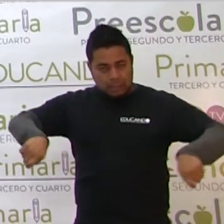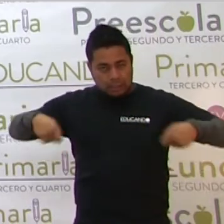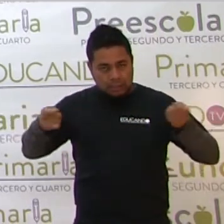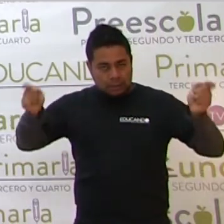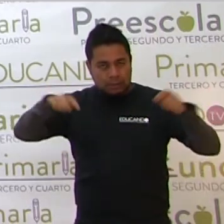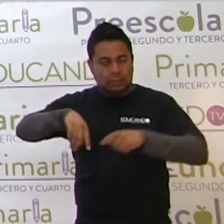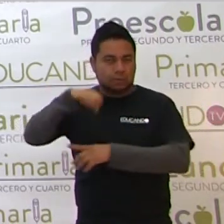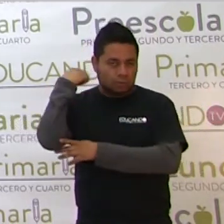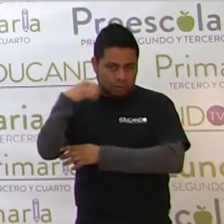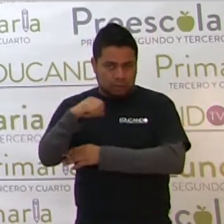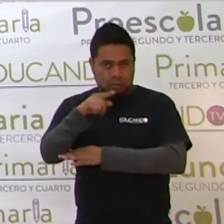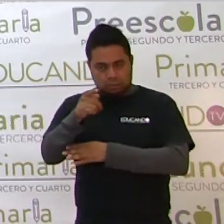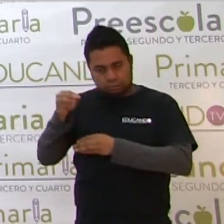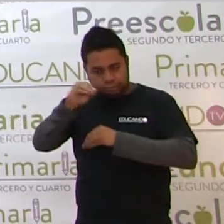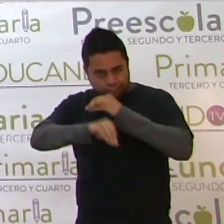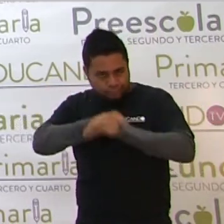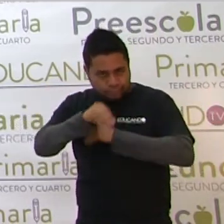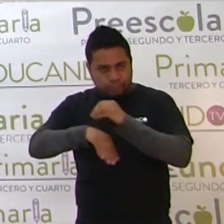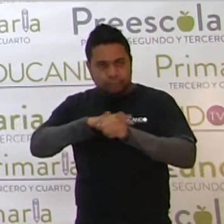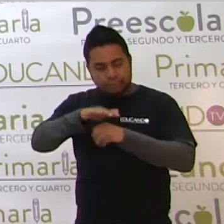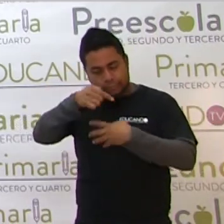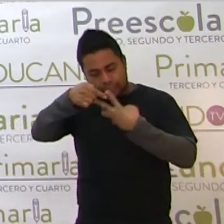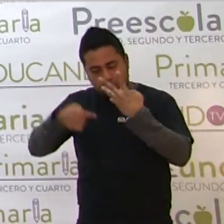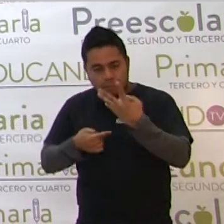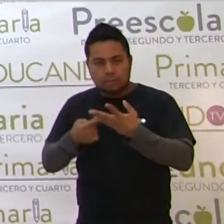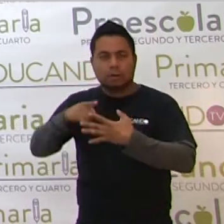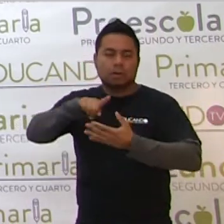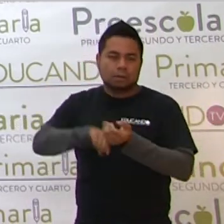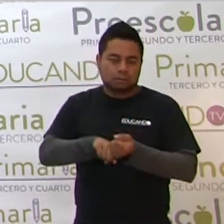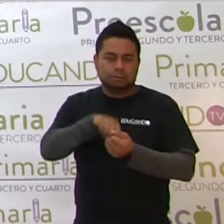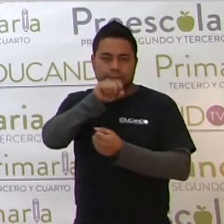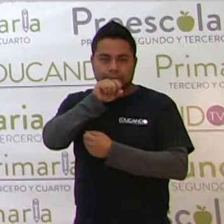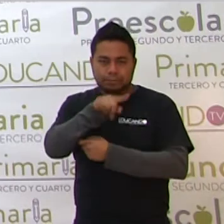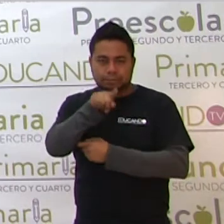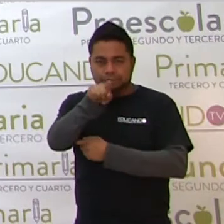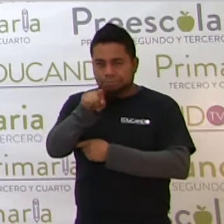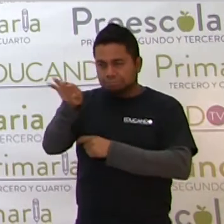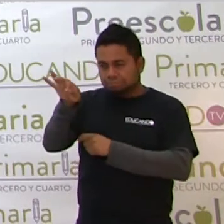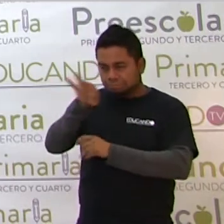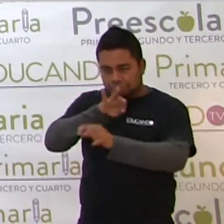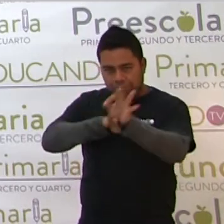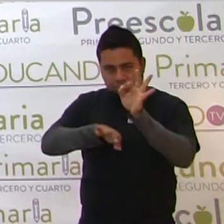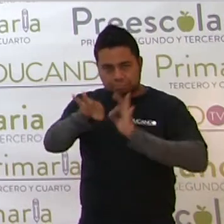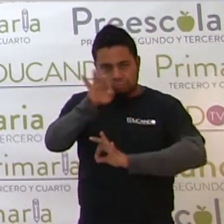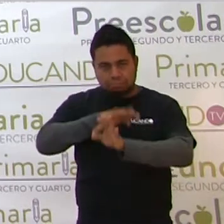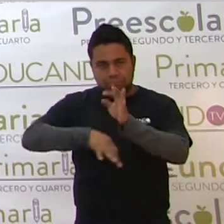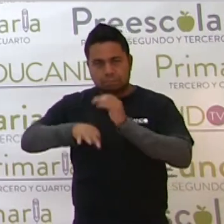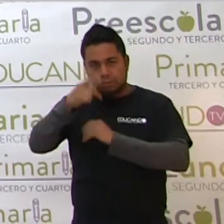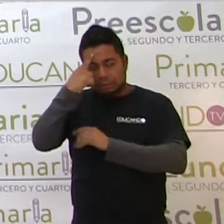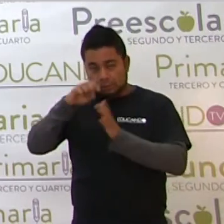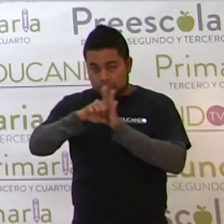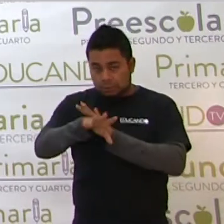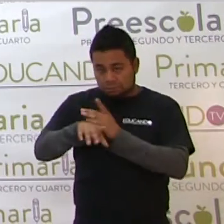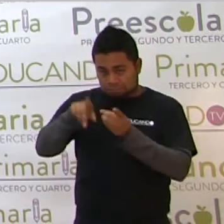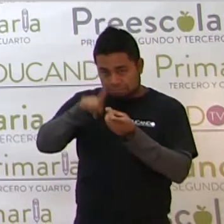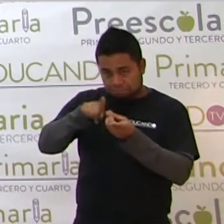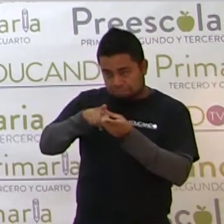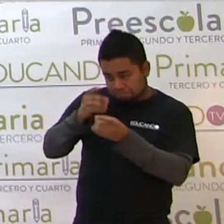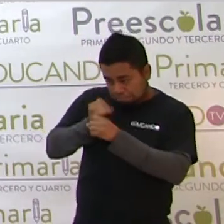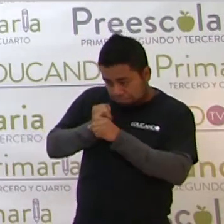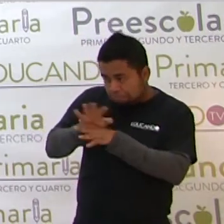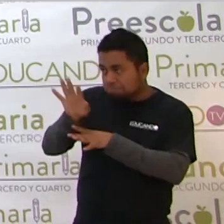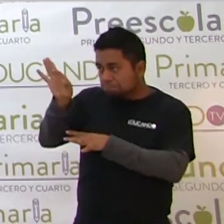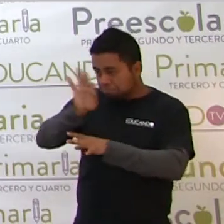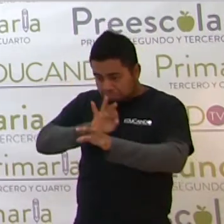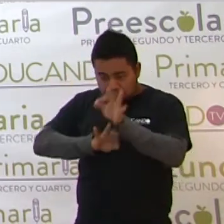el contenido y vas a ir tomando la referencia de dónde vas sacando la